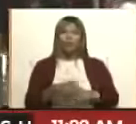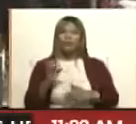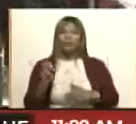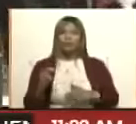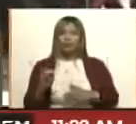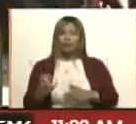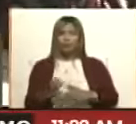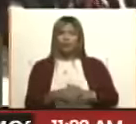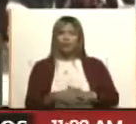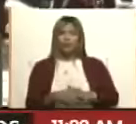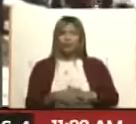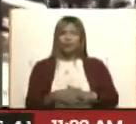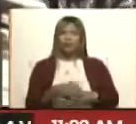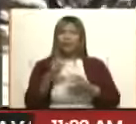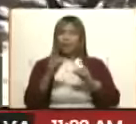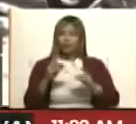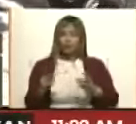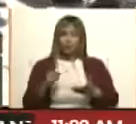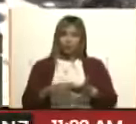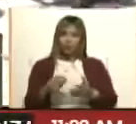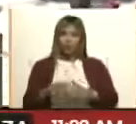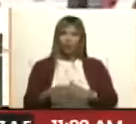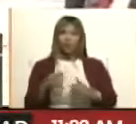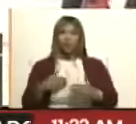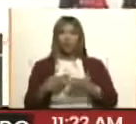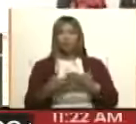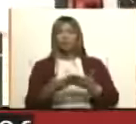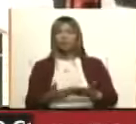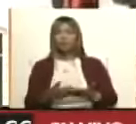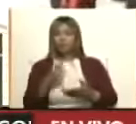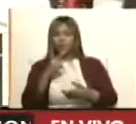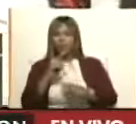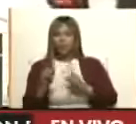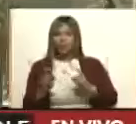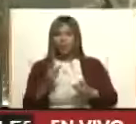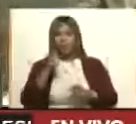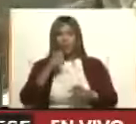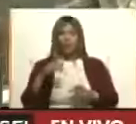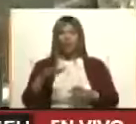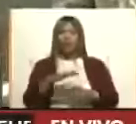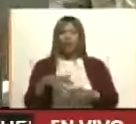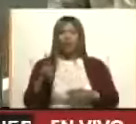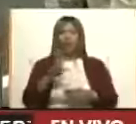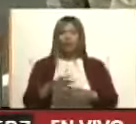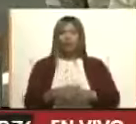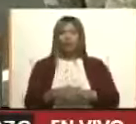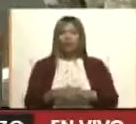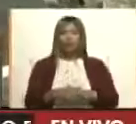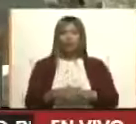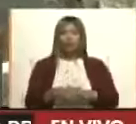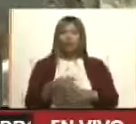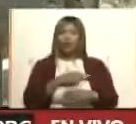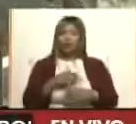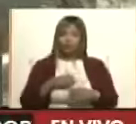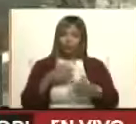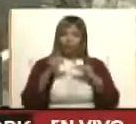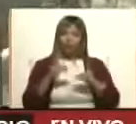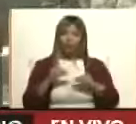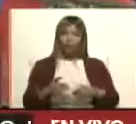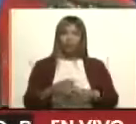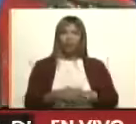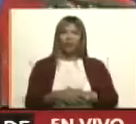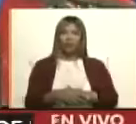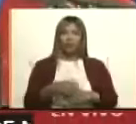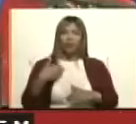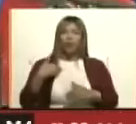Nacional Electoral, por decisión unánime, le presenta las preguntas al pueblo venezolano, que son las que vamos a decidir